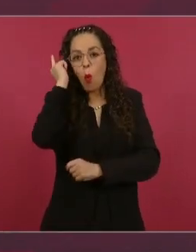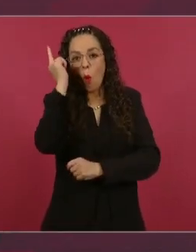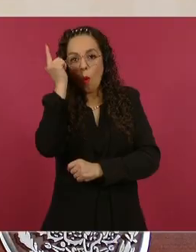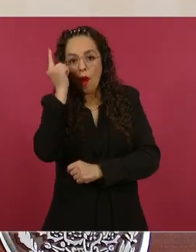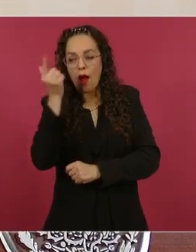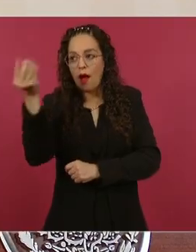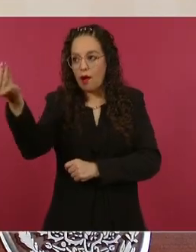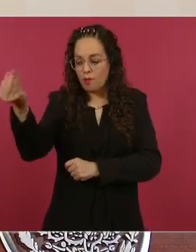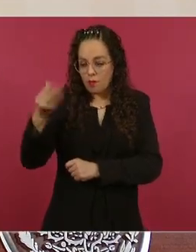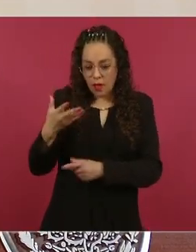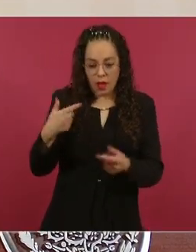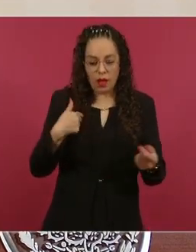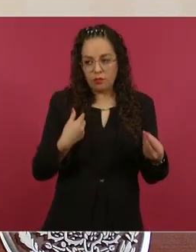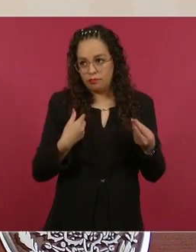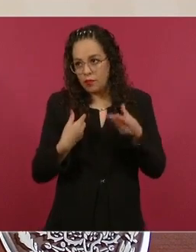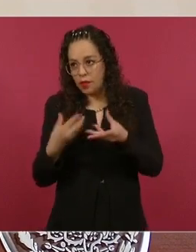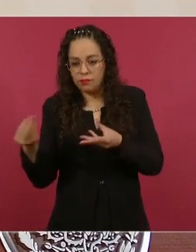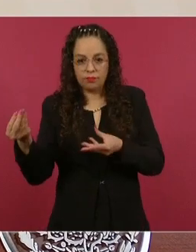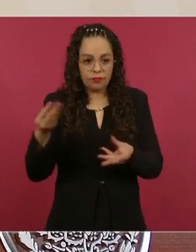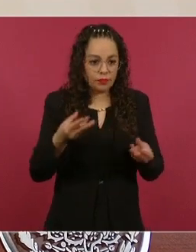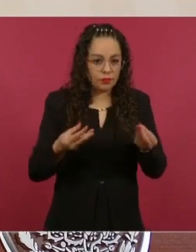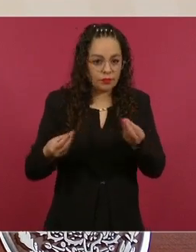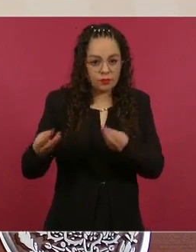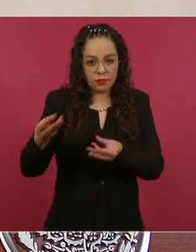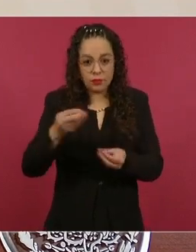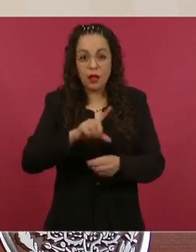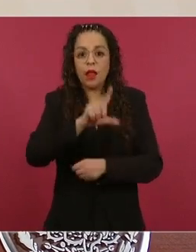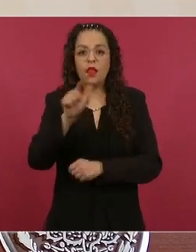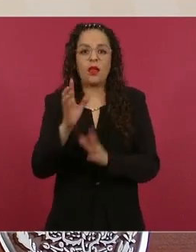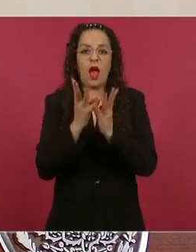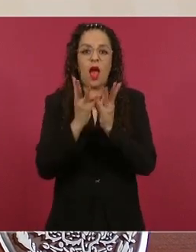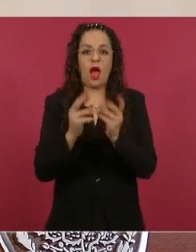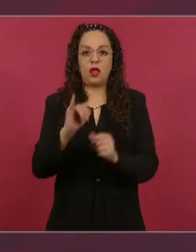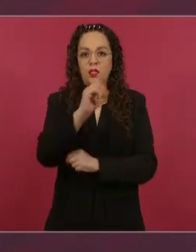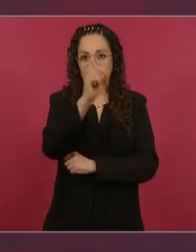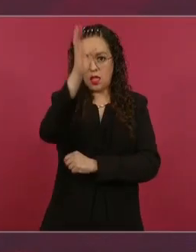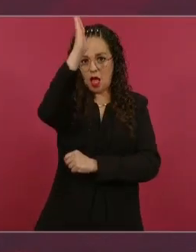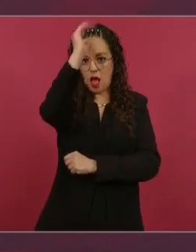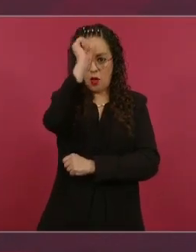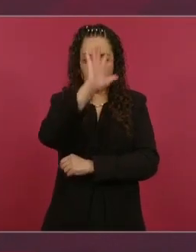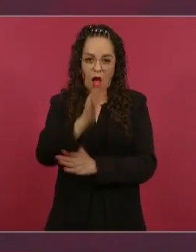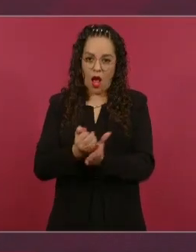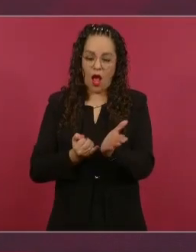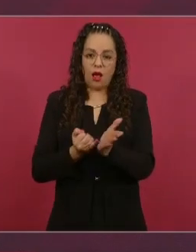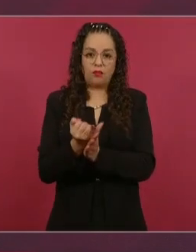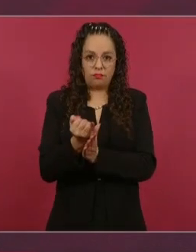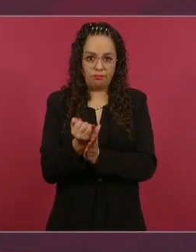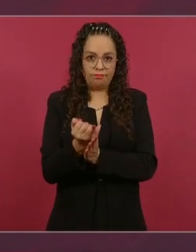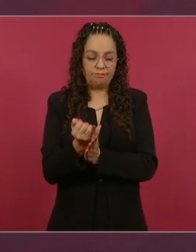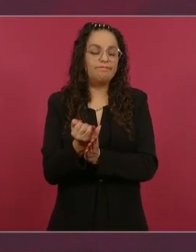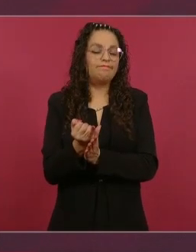recuperar todo lo que se pueda. ¿Saben cuánto nos ahorramos?